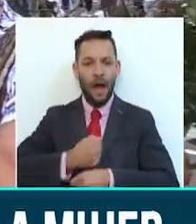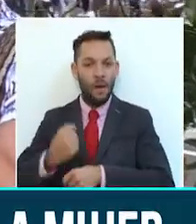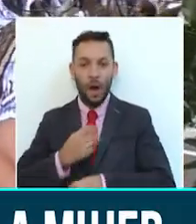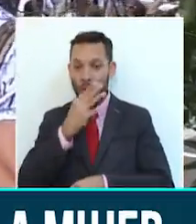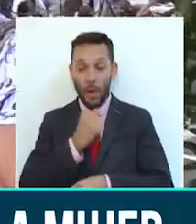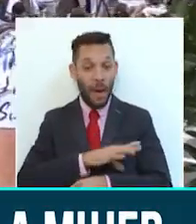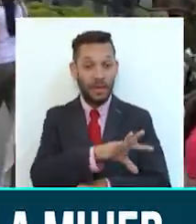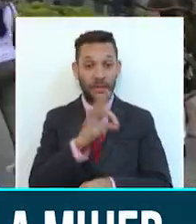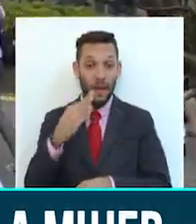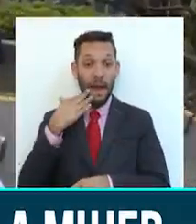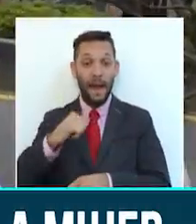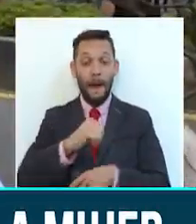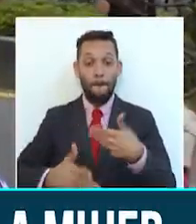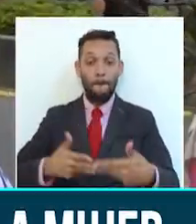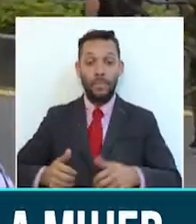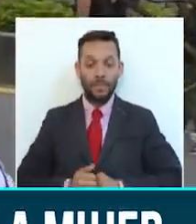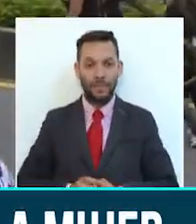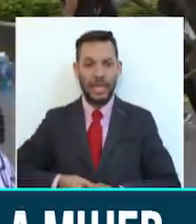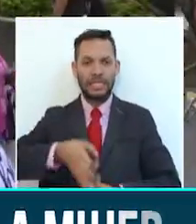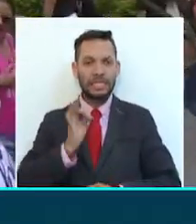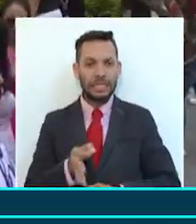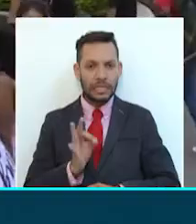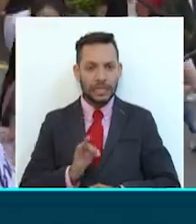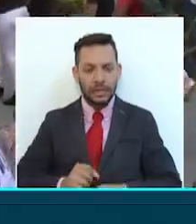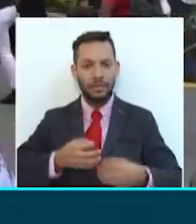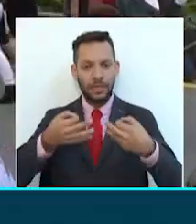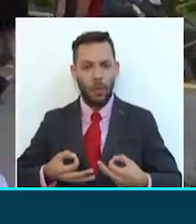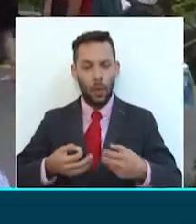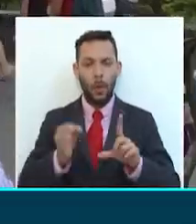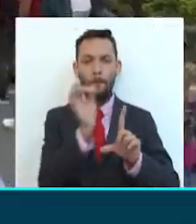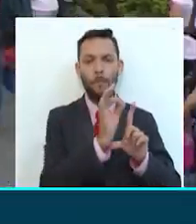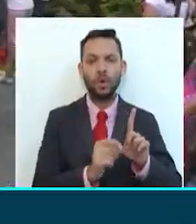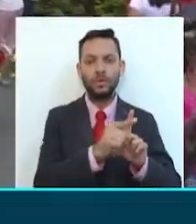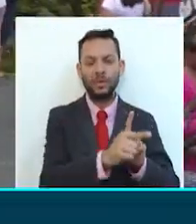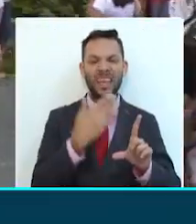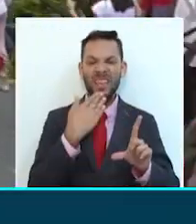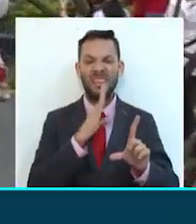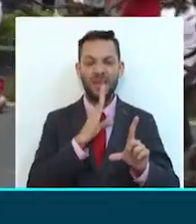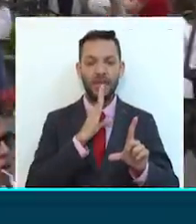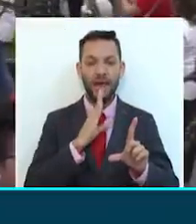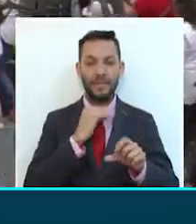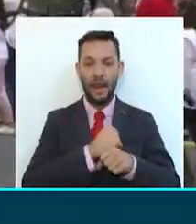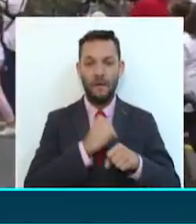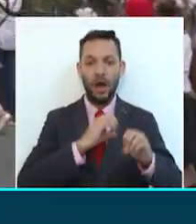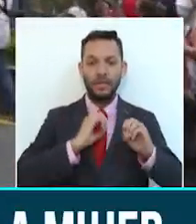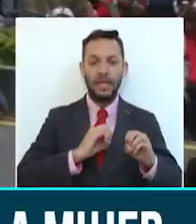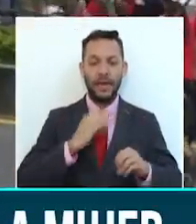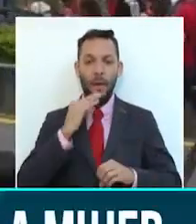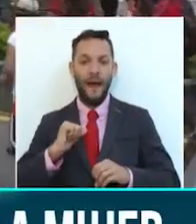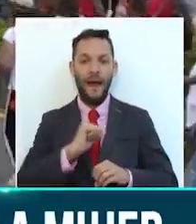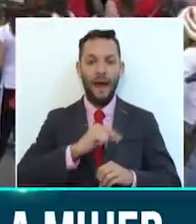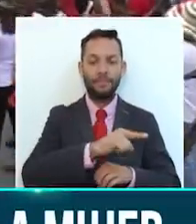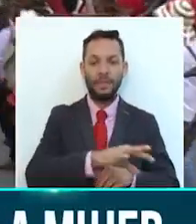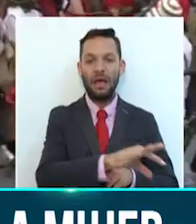este género. Siempre en las tasas de desempleo se recae sobre las mujeres y sobre las mujeres jefes de hogar